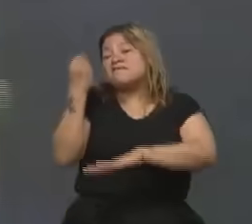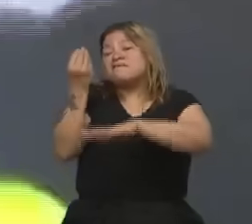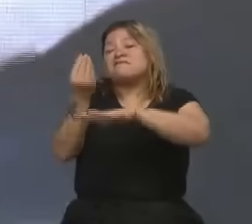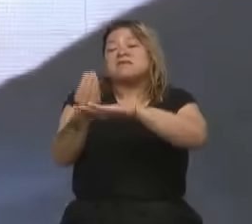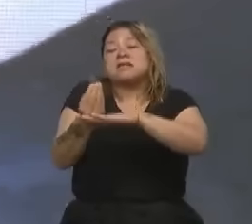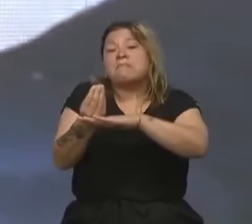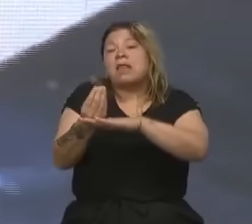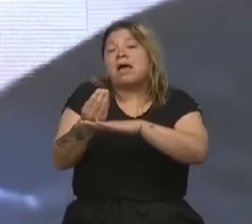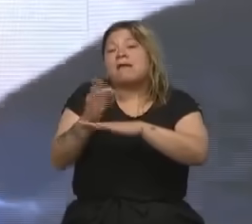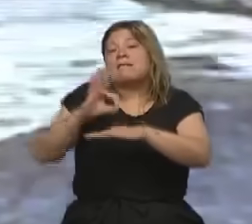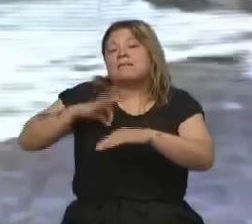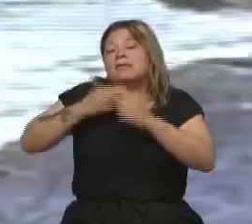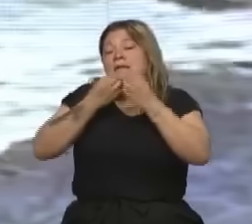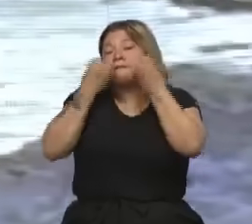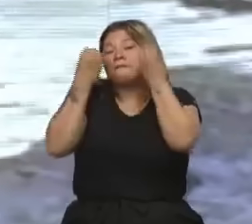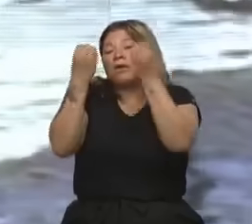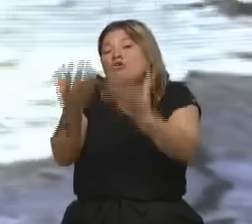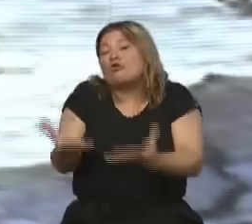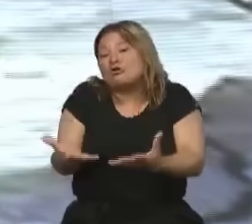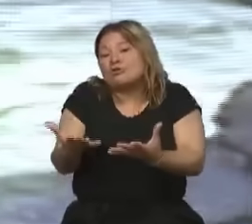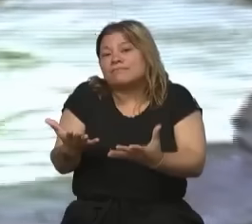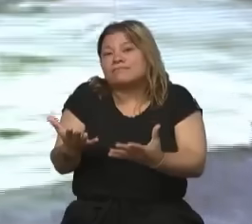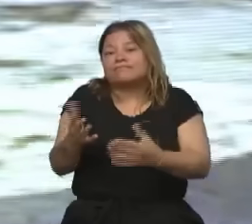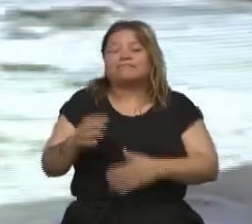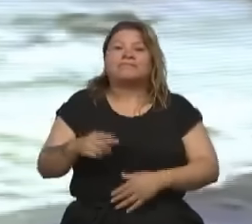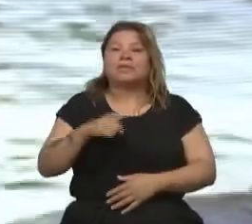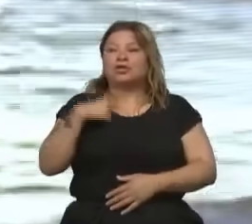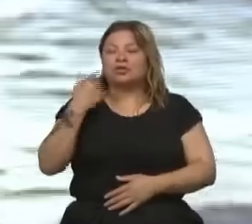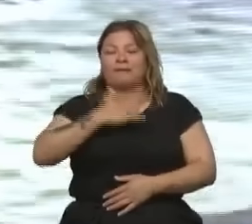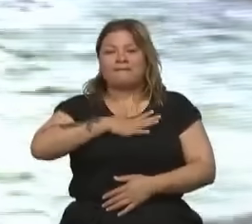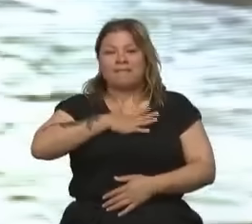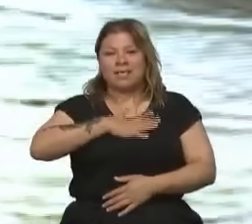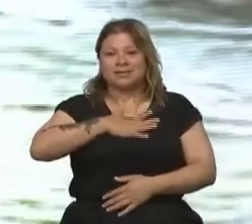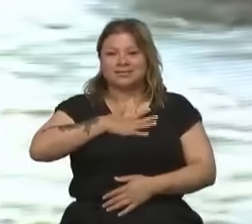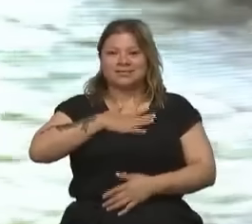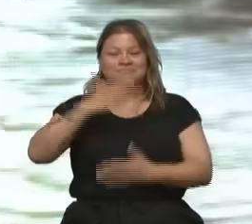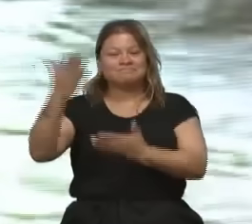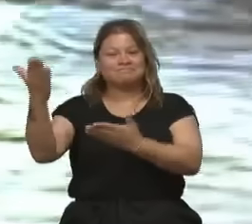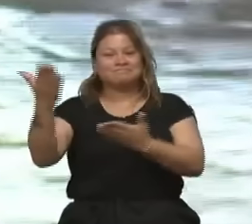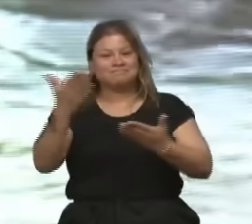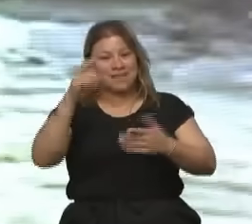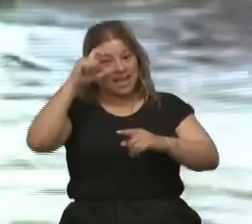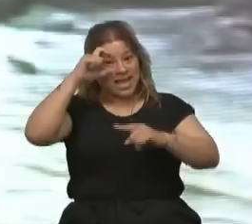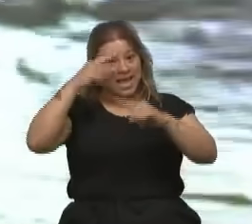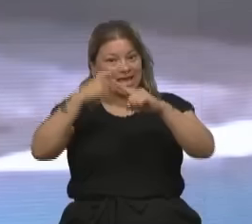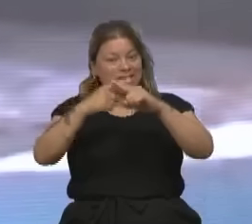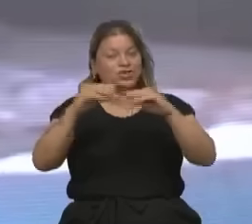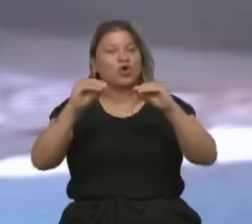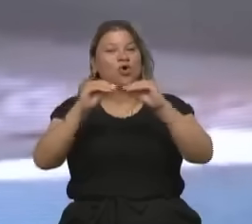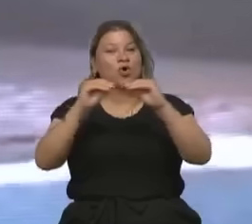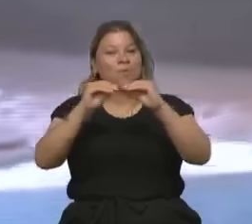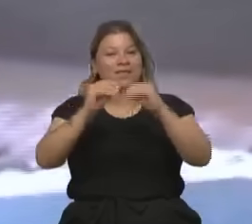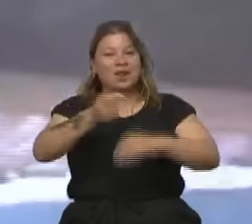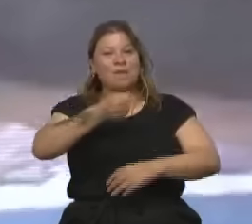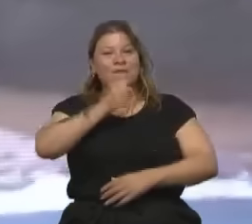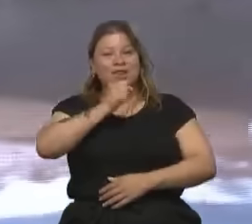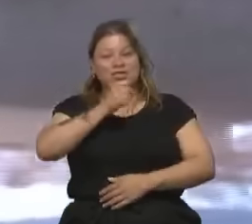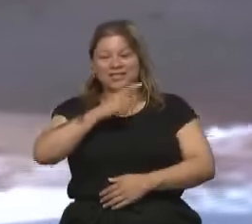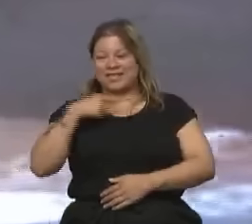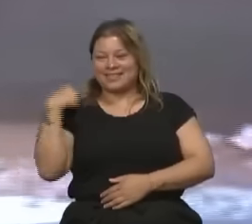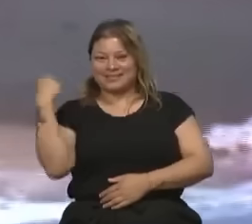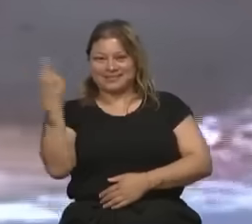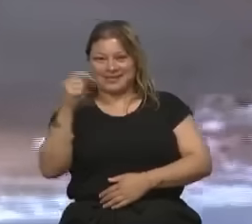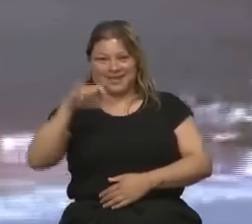nueva frontera en sus vidas. Tenemos el enorme placer de darle la bienvenida a un ex compañero nuestro, compañero a la distancia, claro